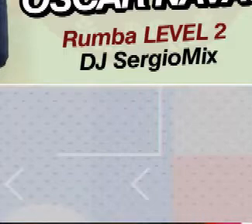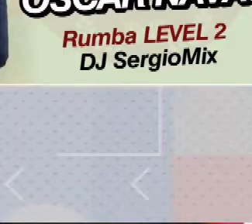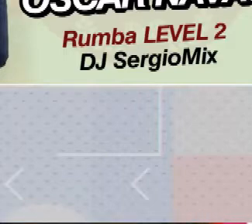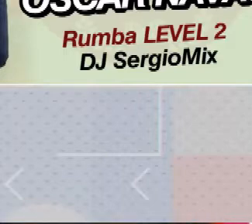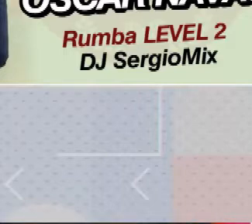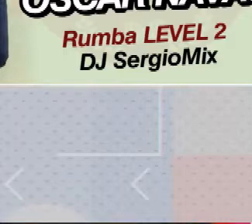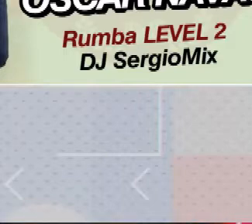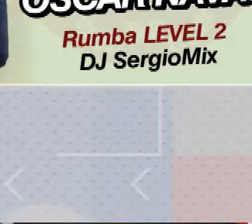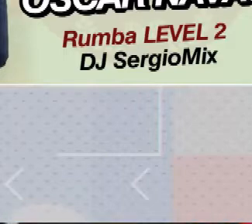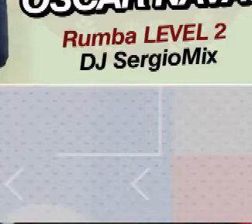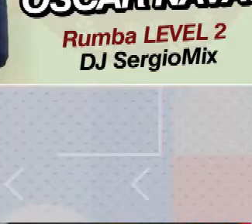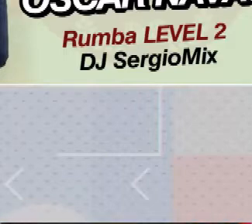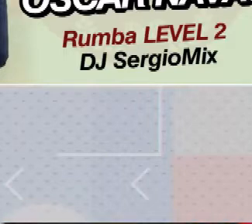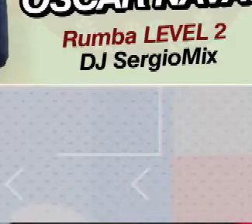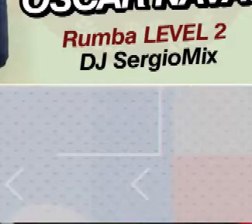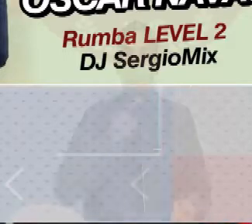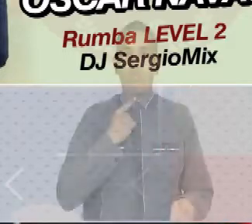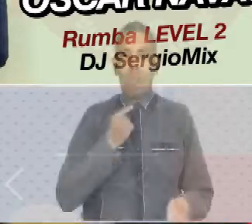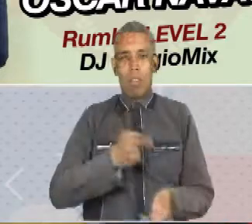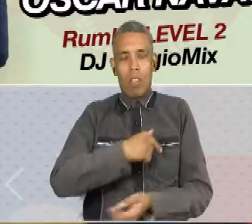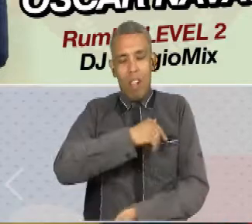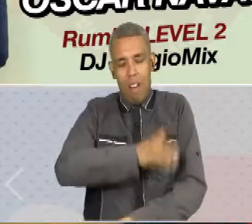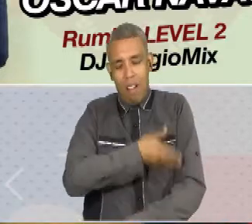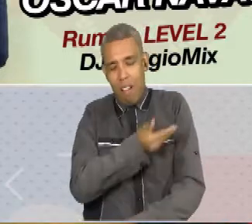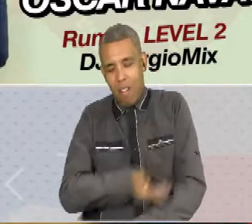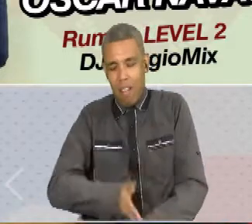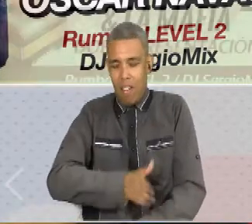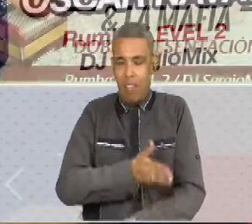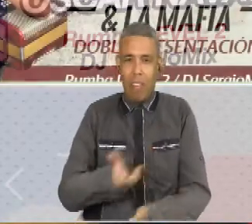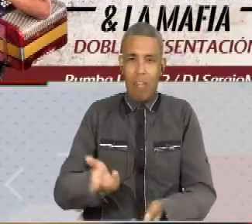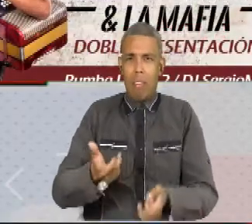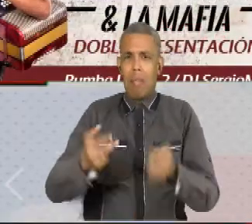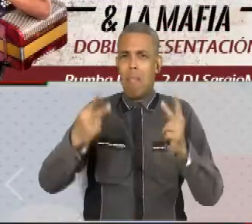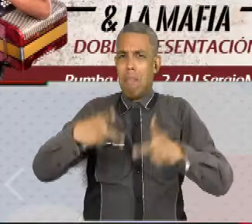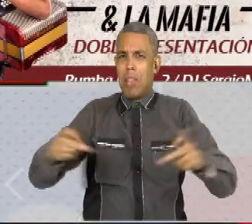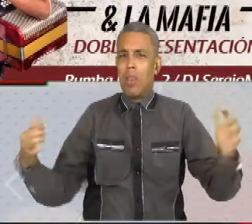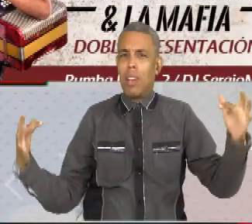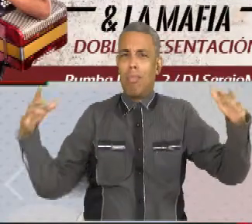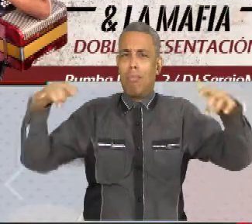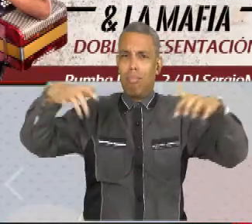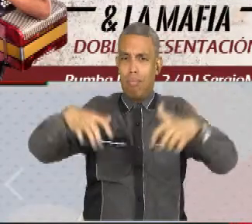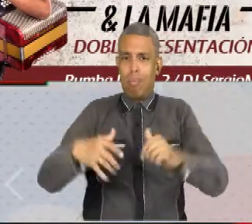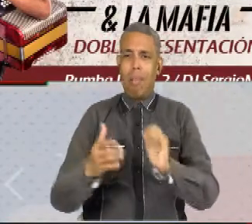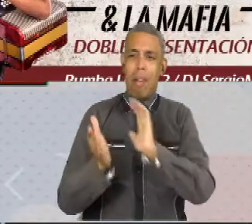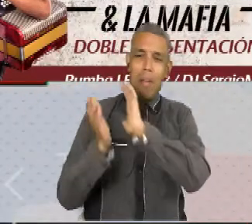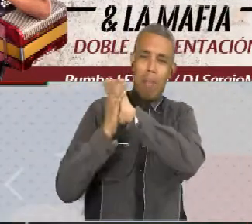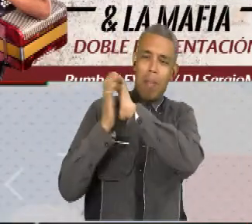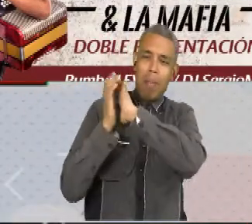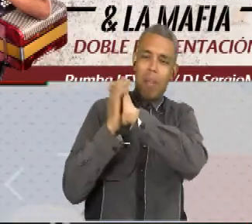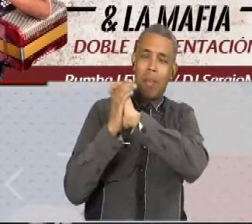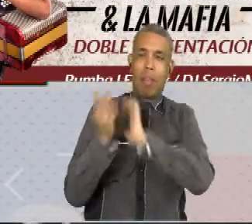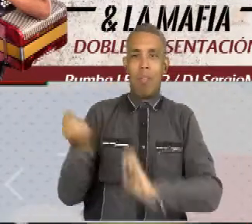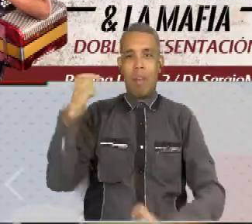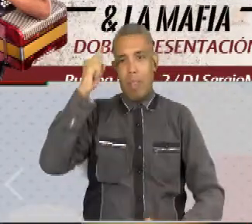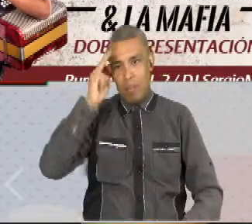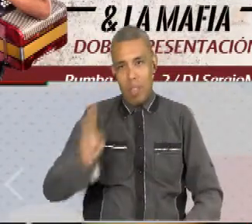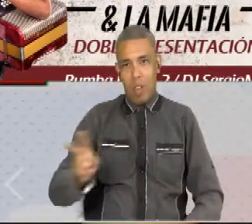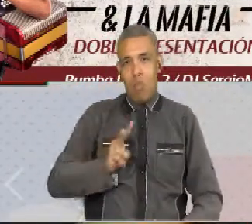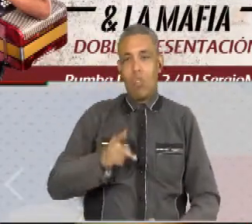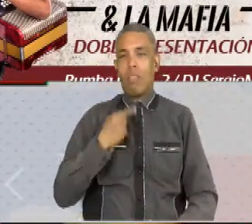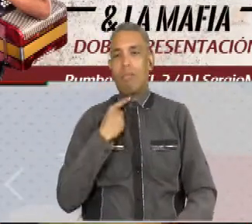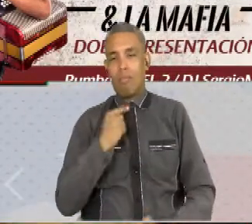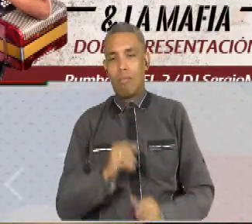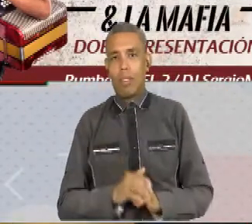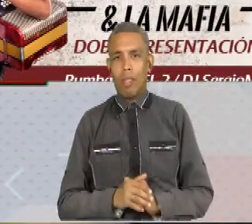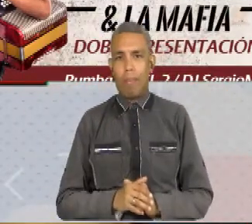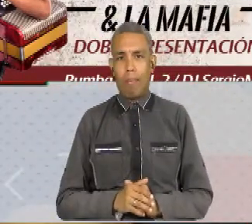rico cantar, delicioso cantar, recibir los aplausos de la gente, el cariño de la gente. Claro que sí. ¿Cómo empiezas tú a involucrarte